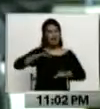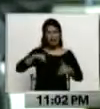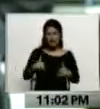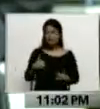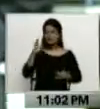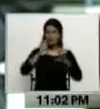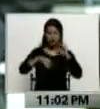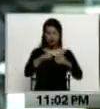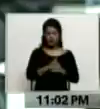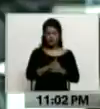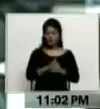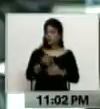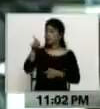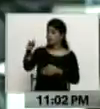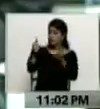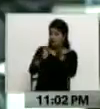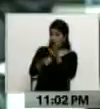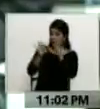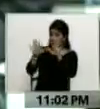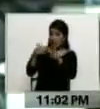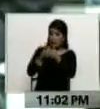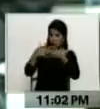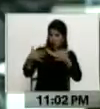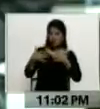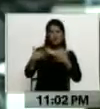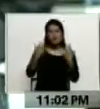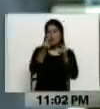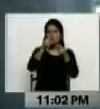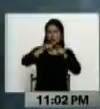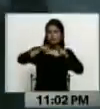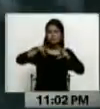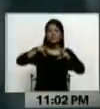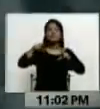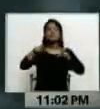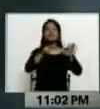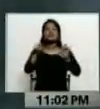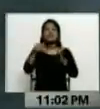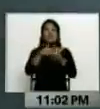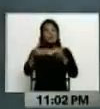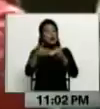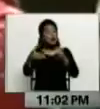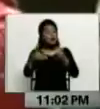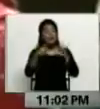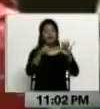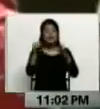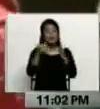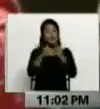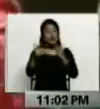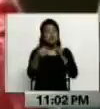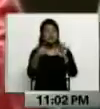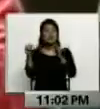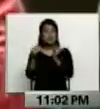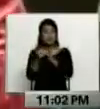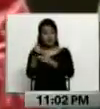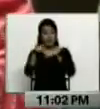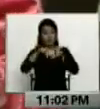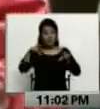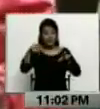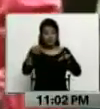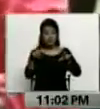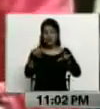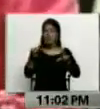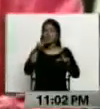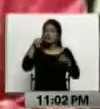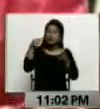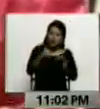millones 6000 bolívares nombran aquí la persona que es la firma por pbs servicios el cargo que tenía